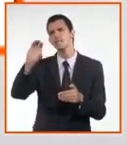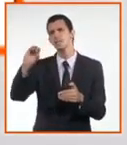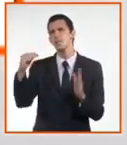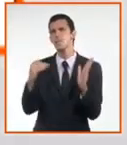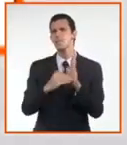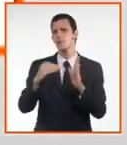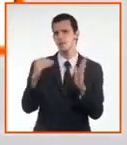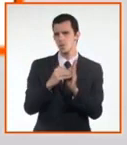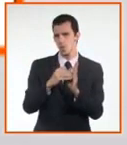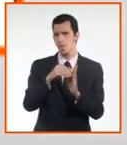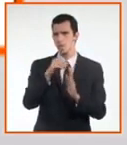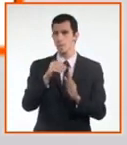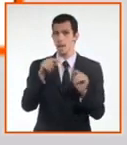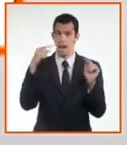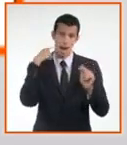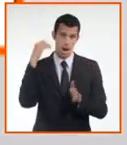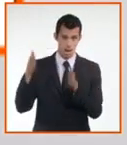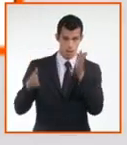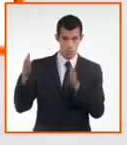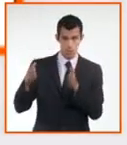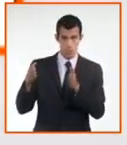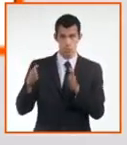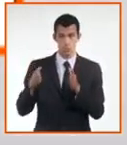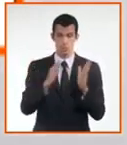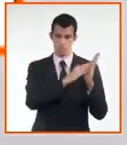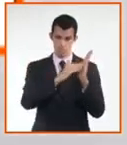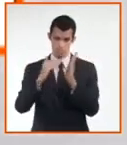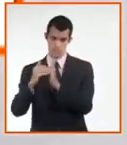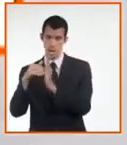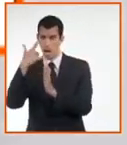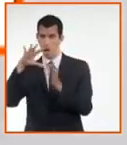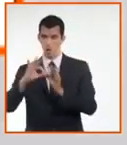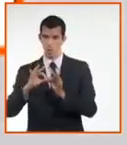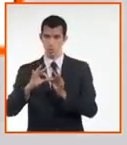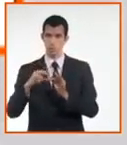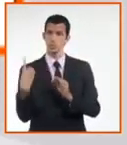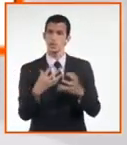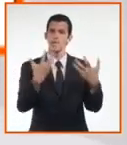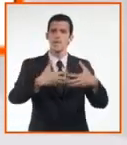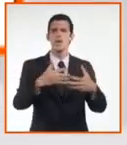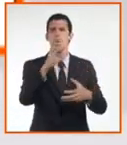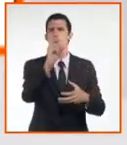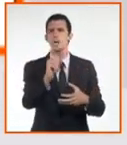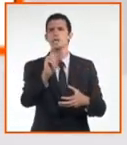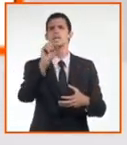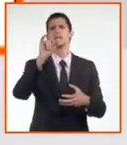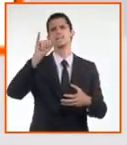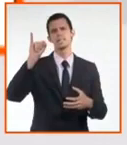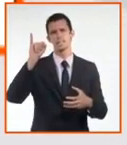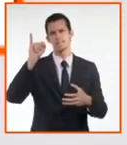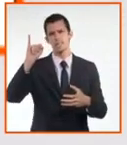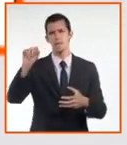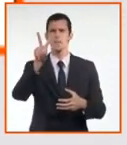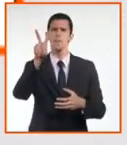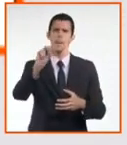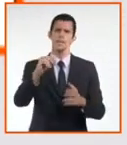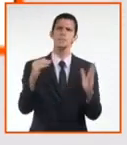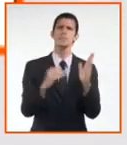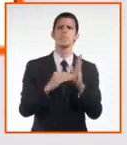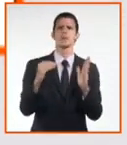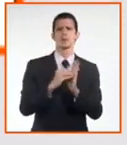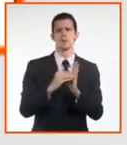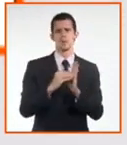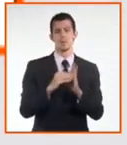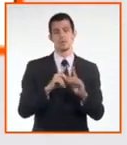que en este año hasta agosto 620 millones lo que pasa a randy acá hay casi 3 millones de cubanos que son hipertensos